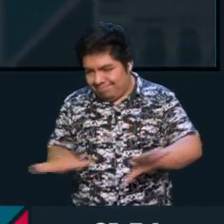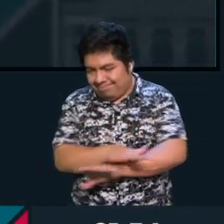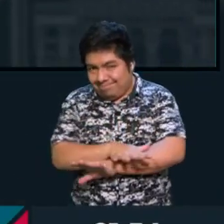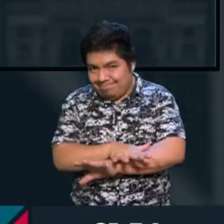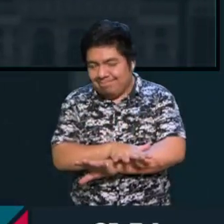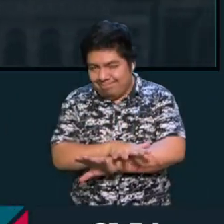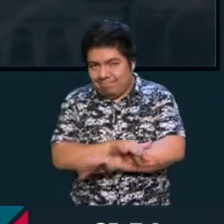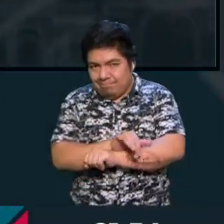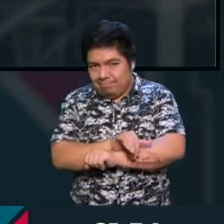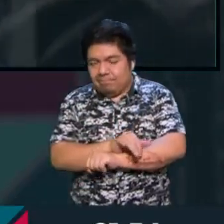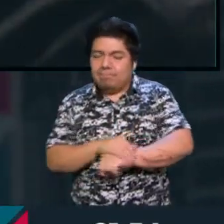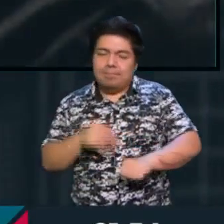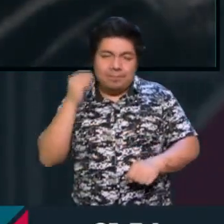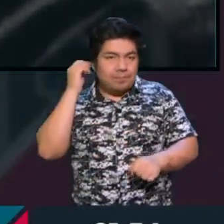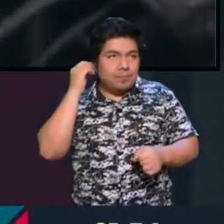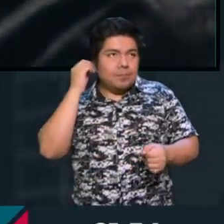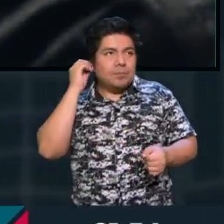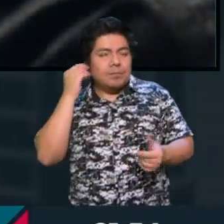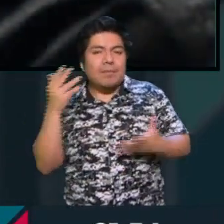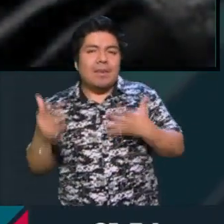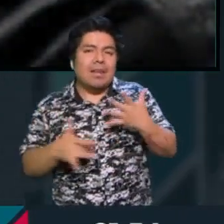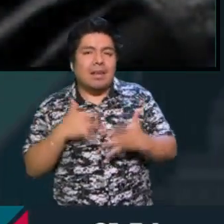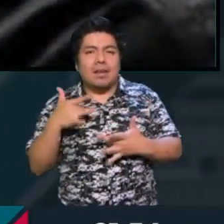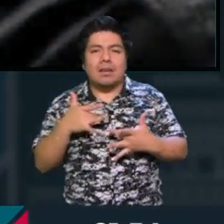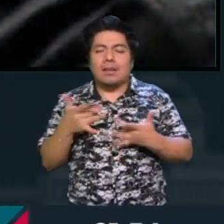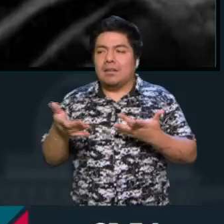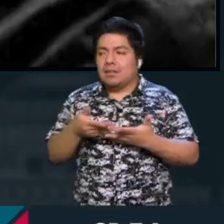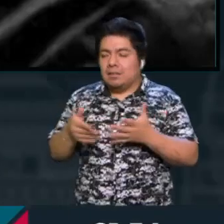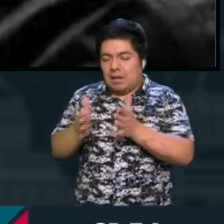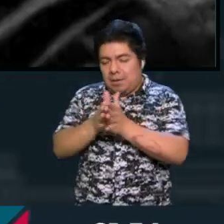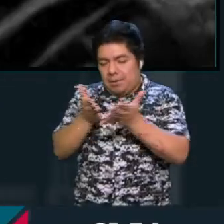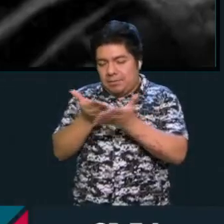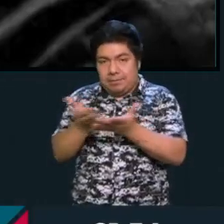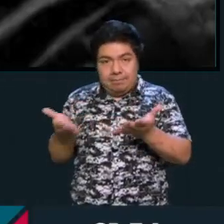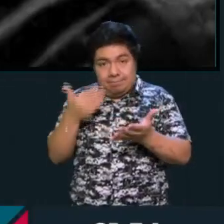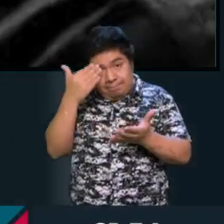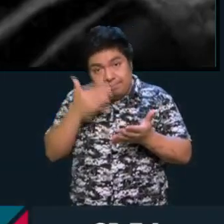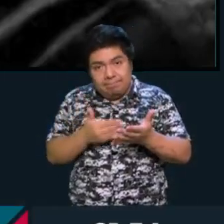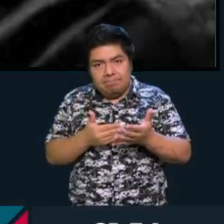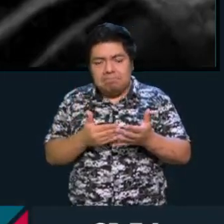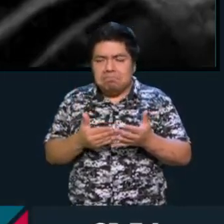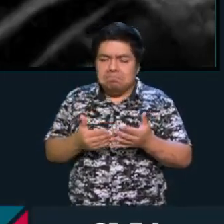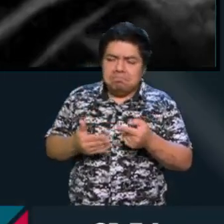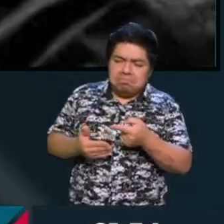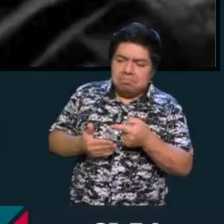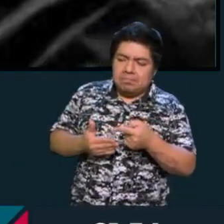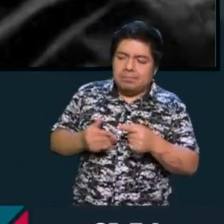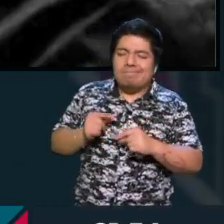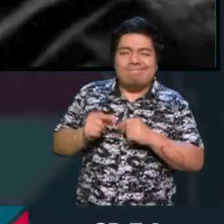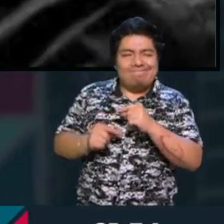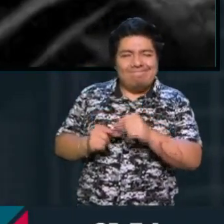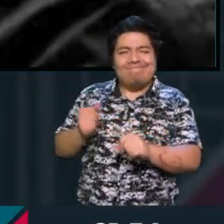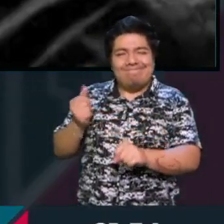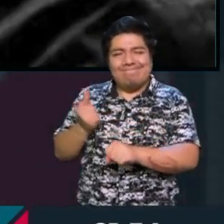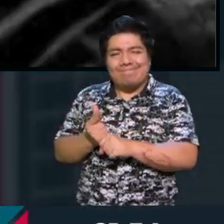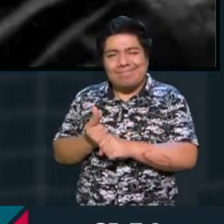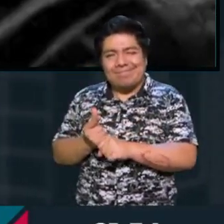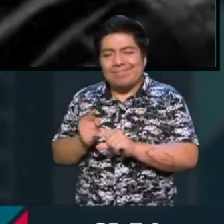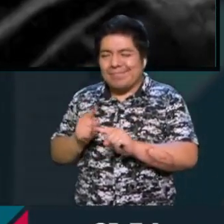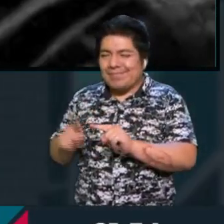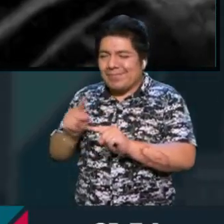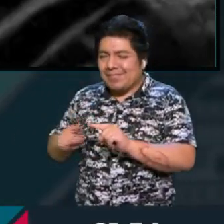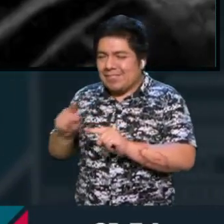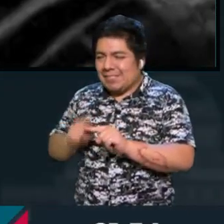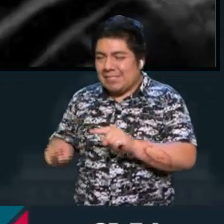Entonces, esta obra de teatro del atentado nos permite entender la